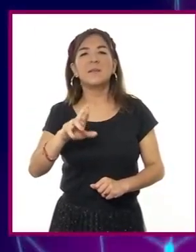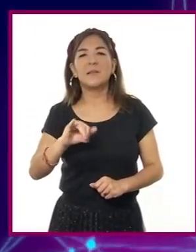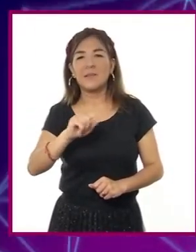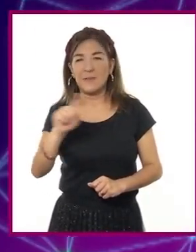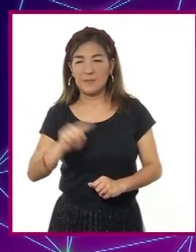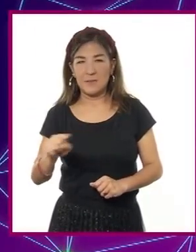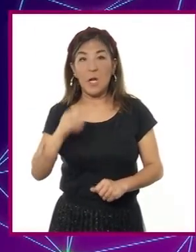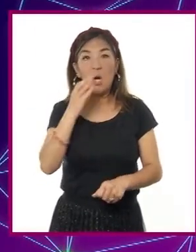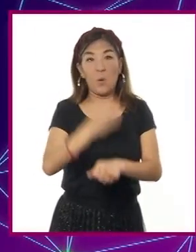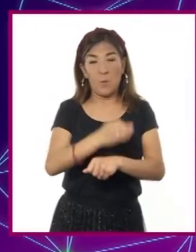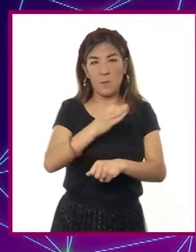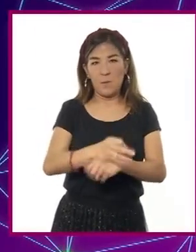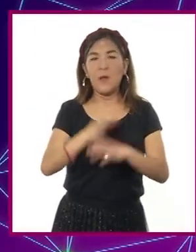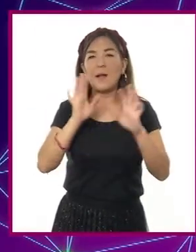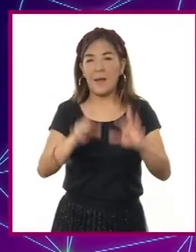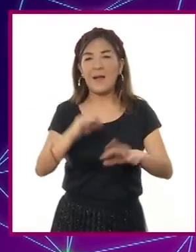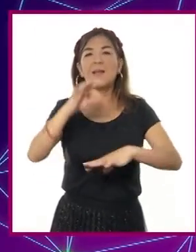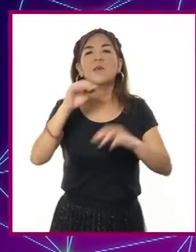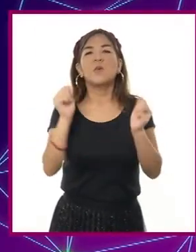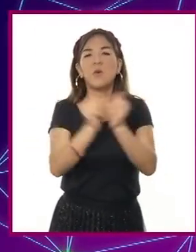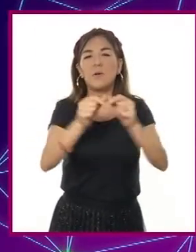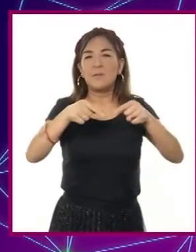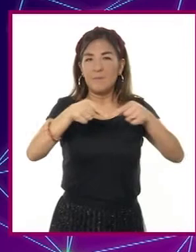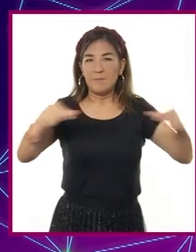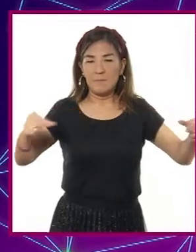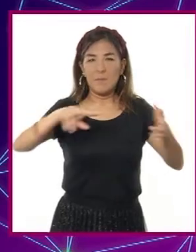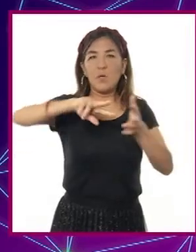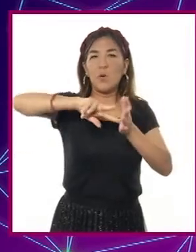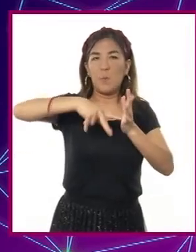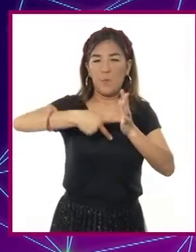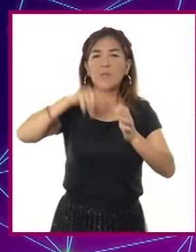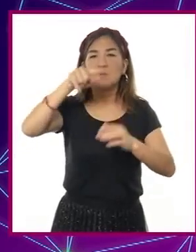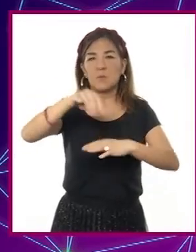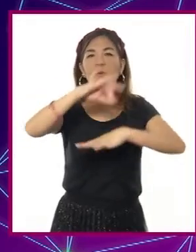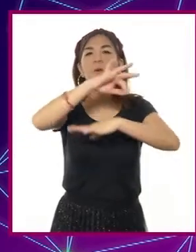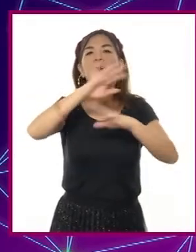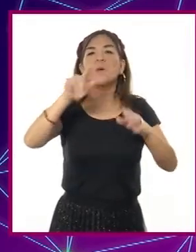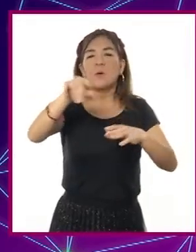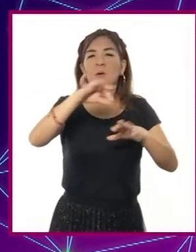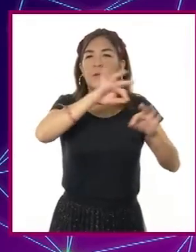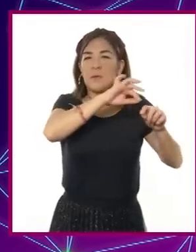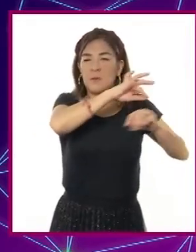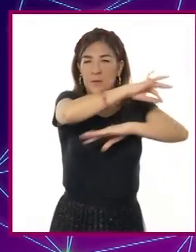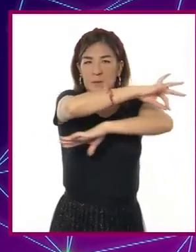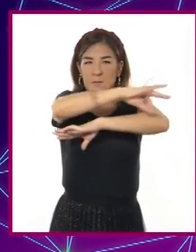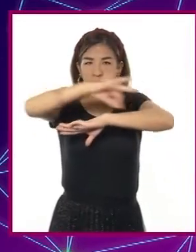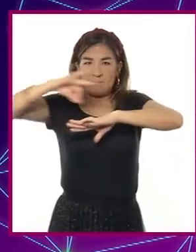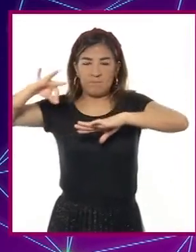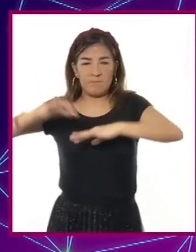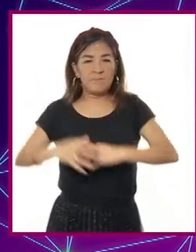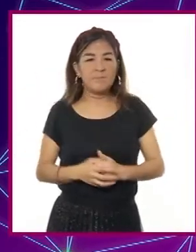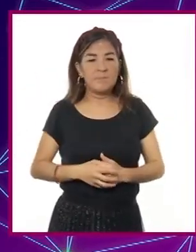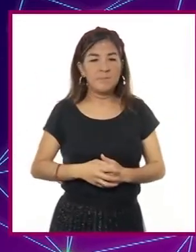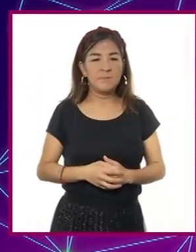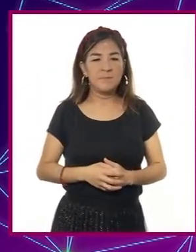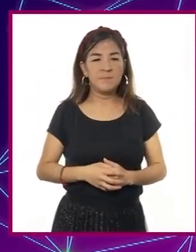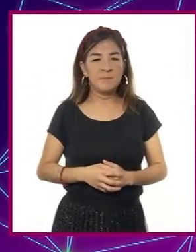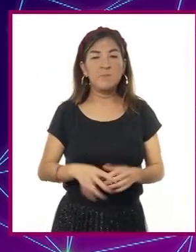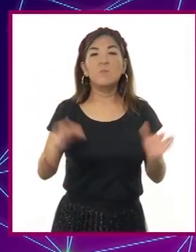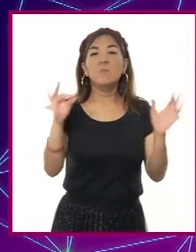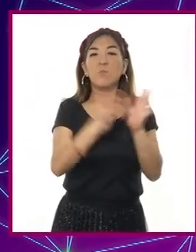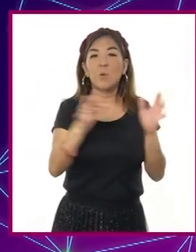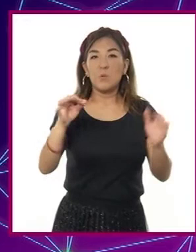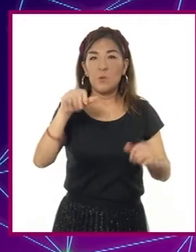la mediatriz con ayuda de la regla y del compás. Se apoya el compás en un extremo del segmento, el punto